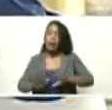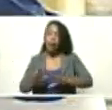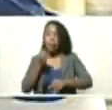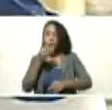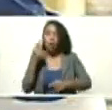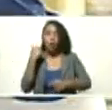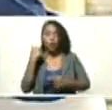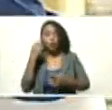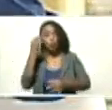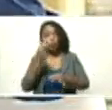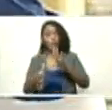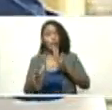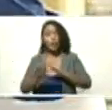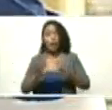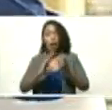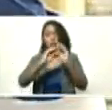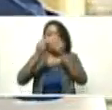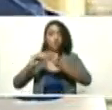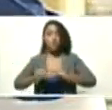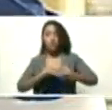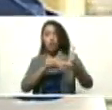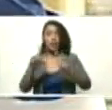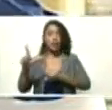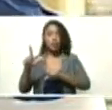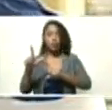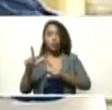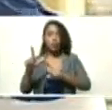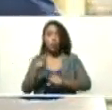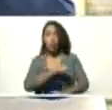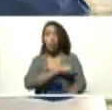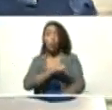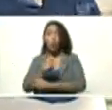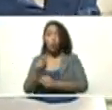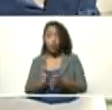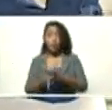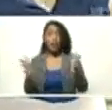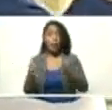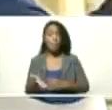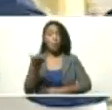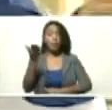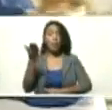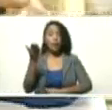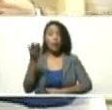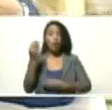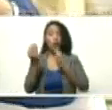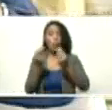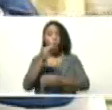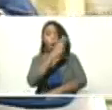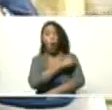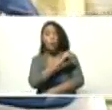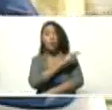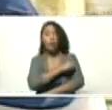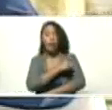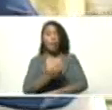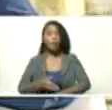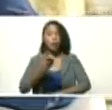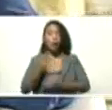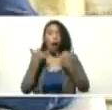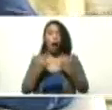afortunadamente ya se ha restituido, cumplió un gran papel como hospital auxiliar. Ahora